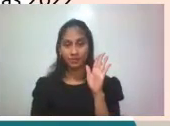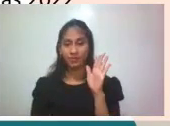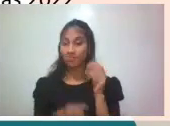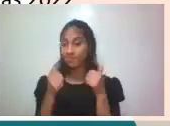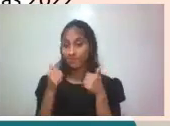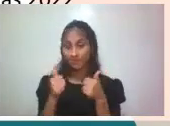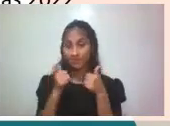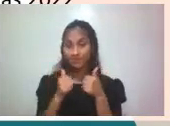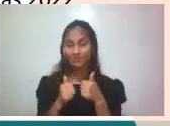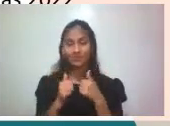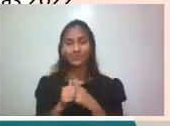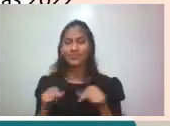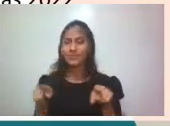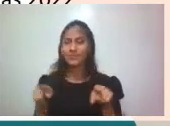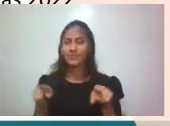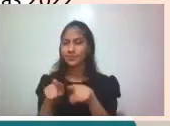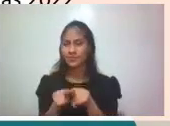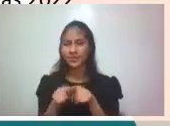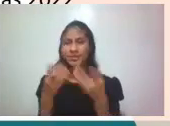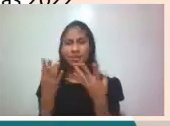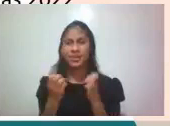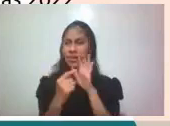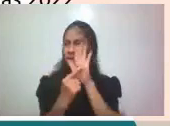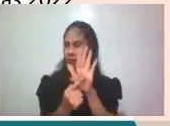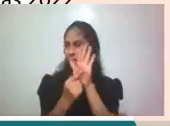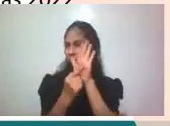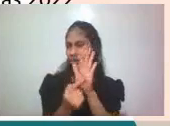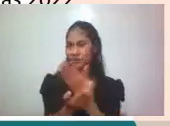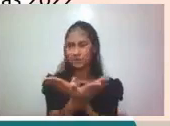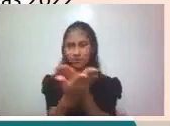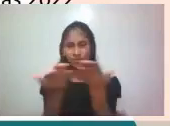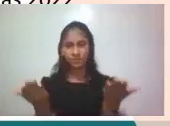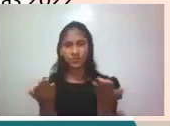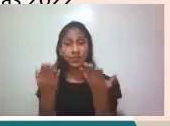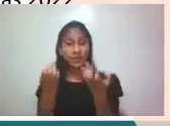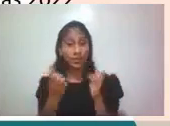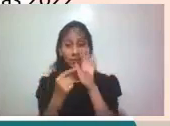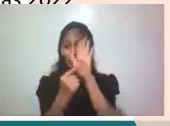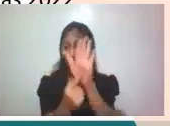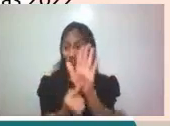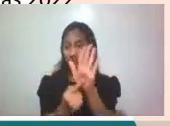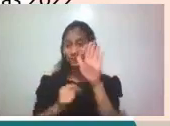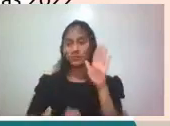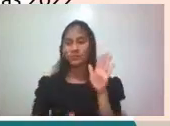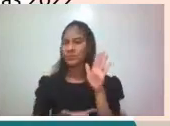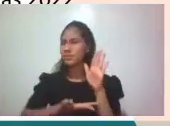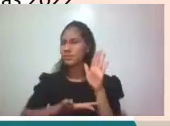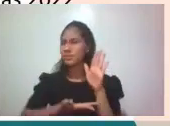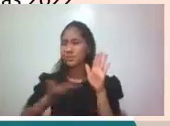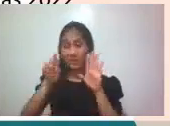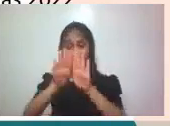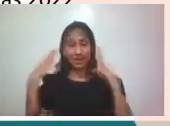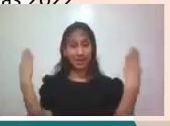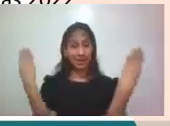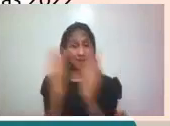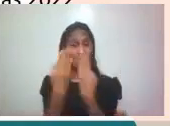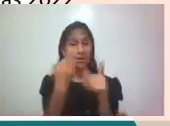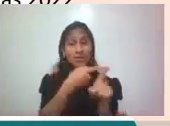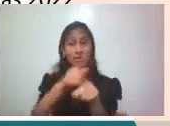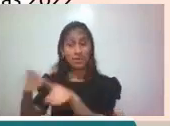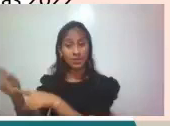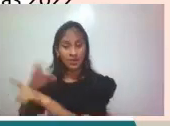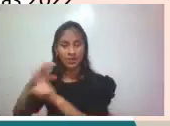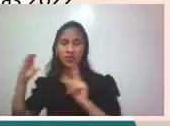Bien, también quería compartirles con ustedes, queremos compartirles que el aula intercultural